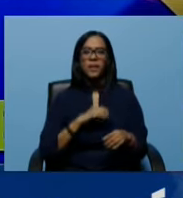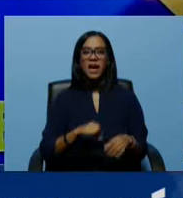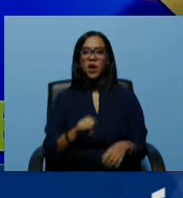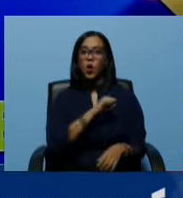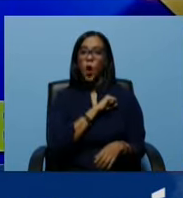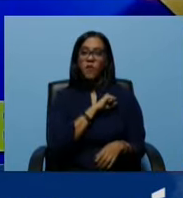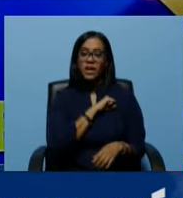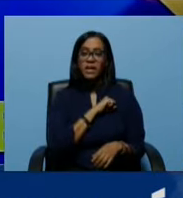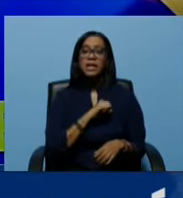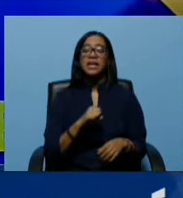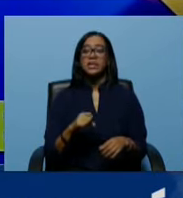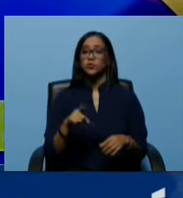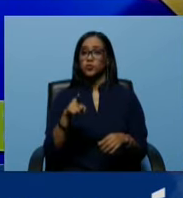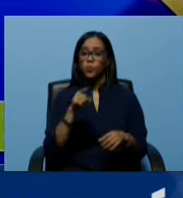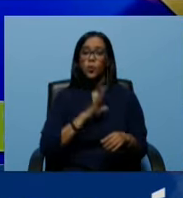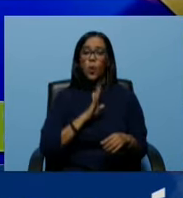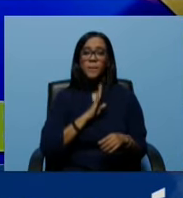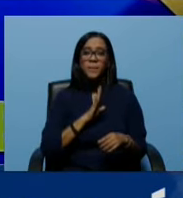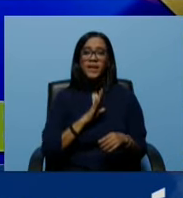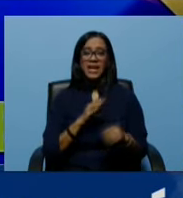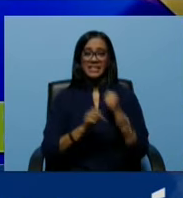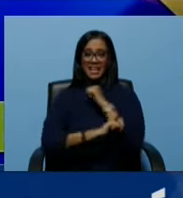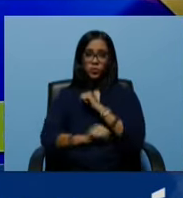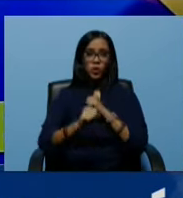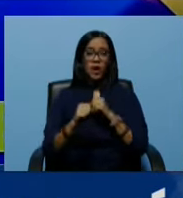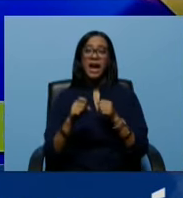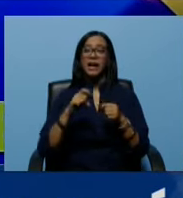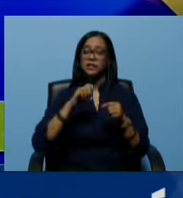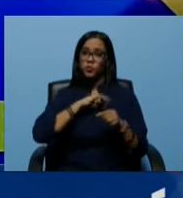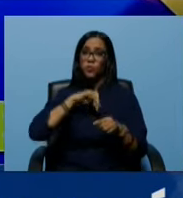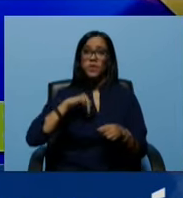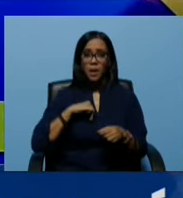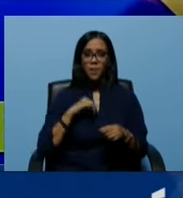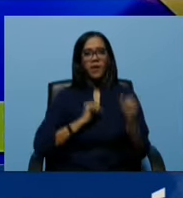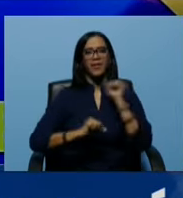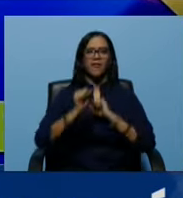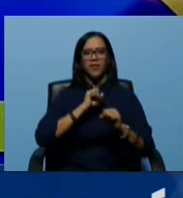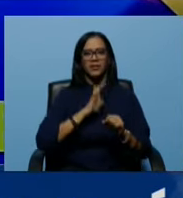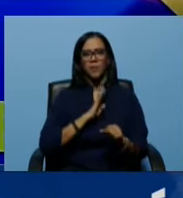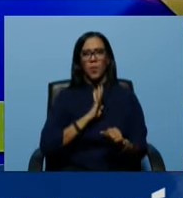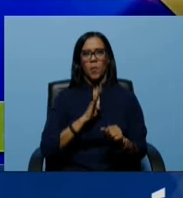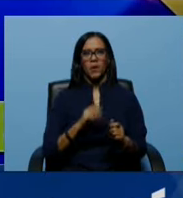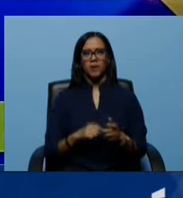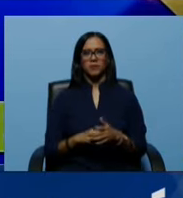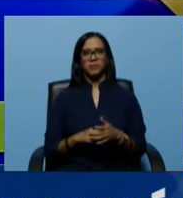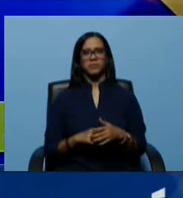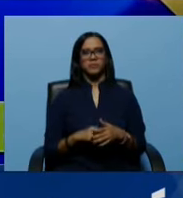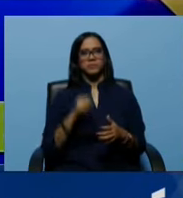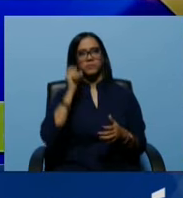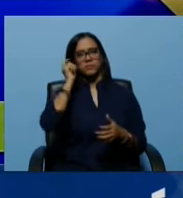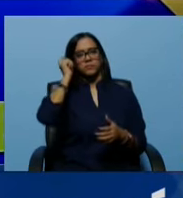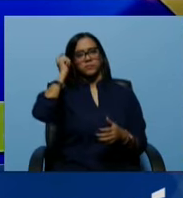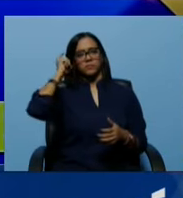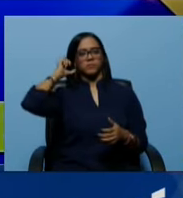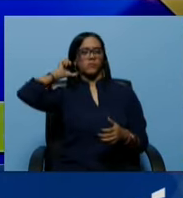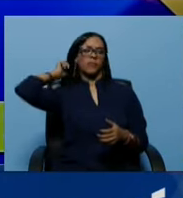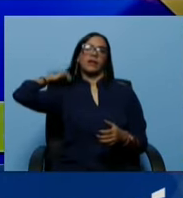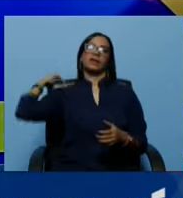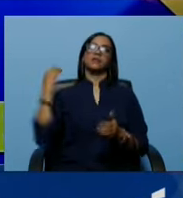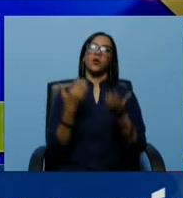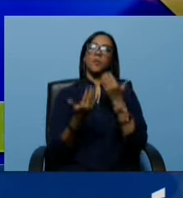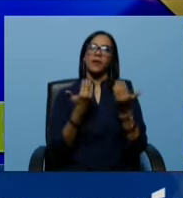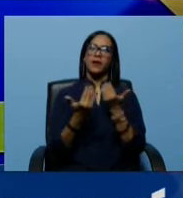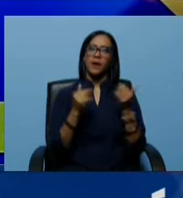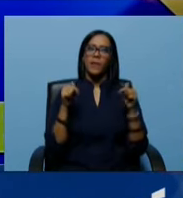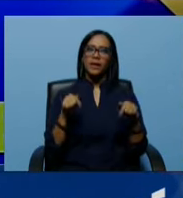propia traición a sus seguidores en defensa propia. Si comparáramos aquí,